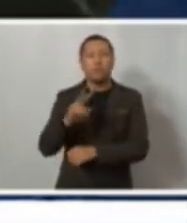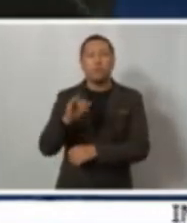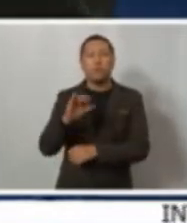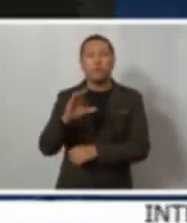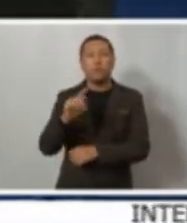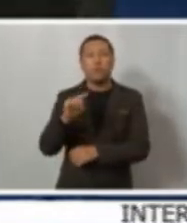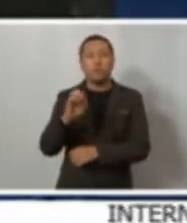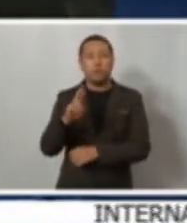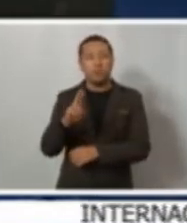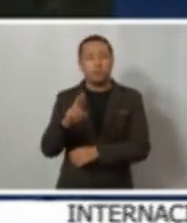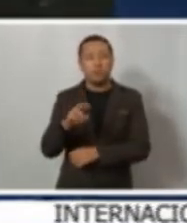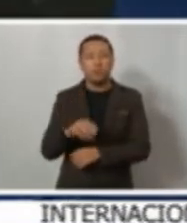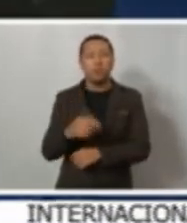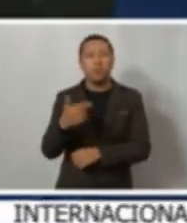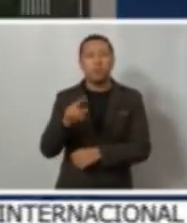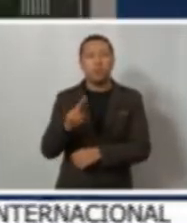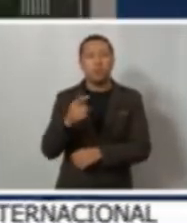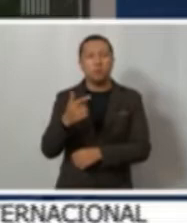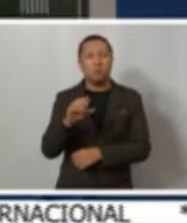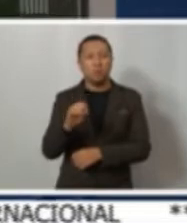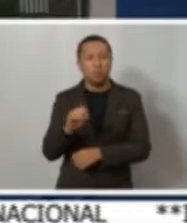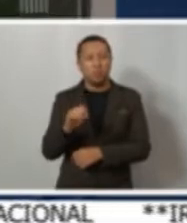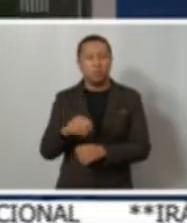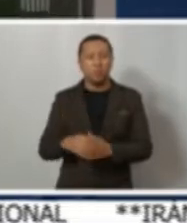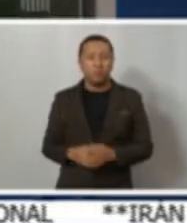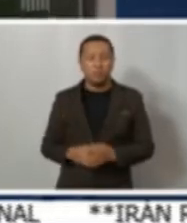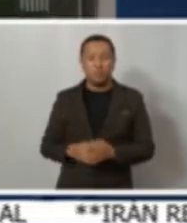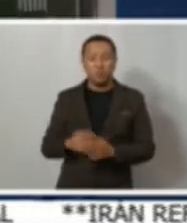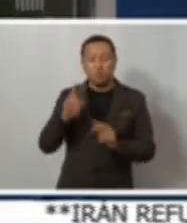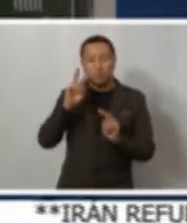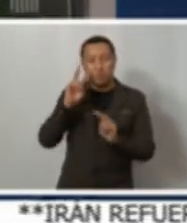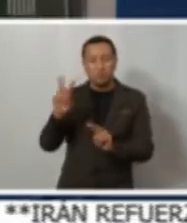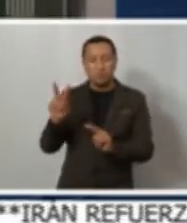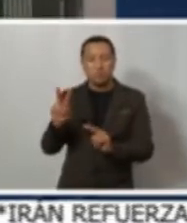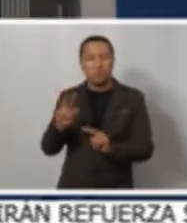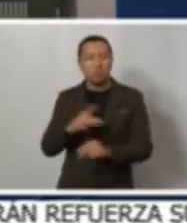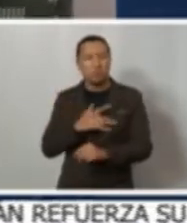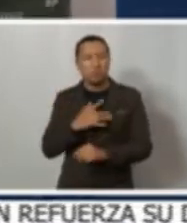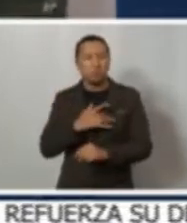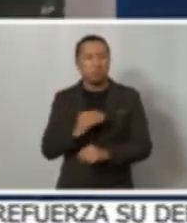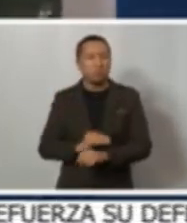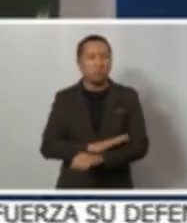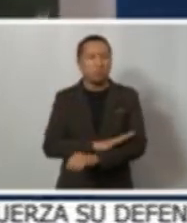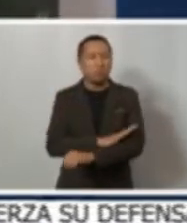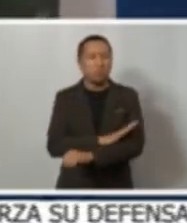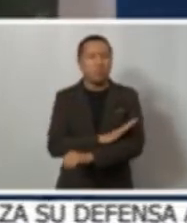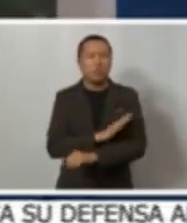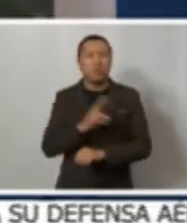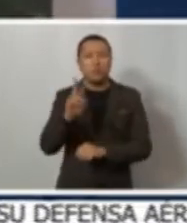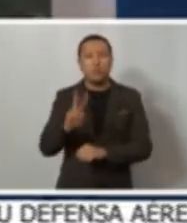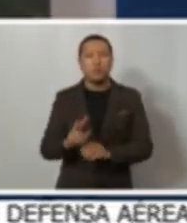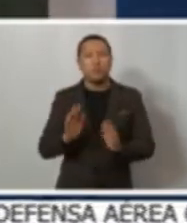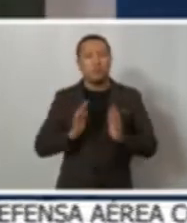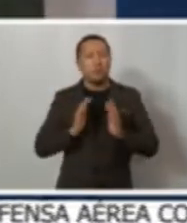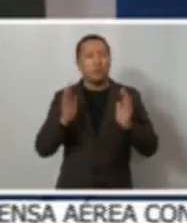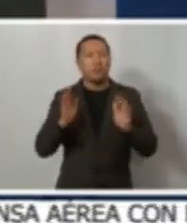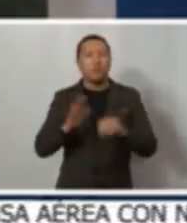Hugo Vargas. Estas imágenes, pues vaya que nos impactan, nos mueven